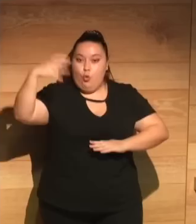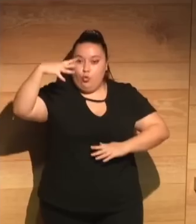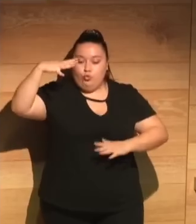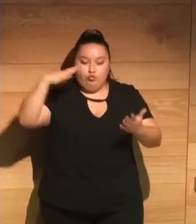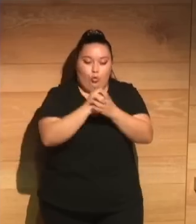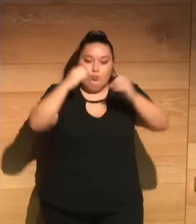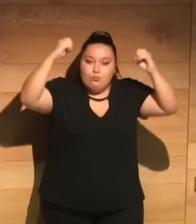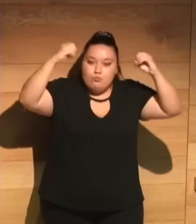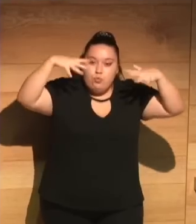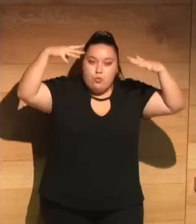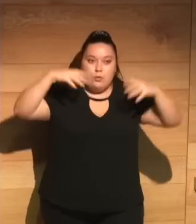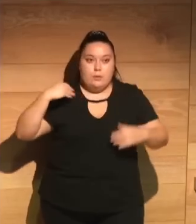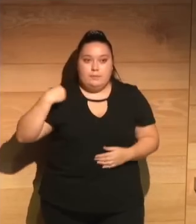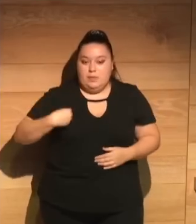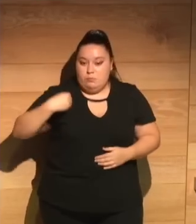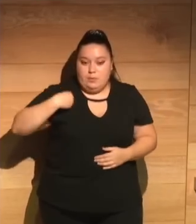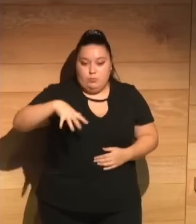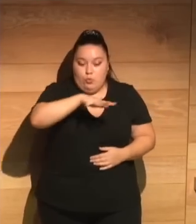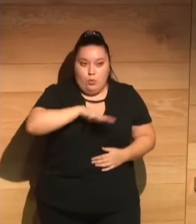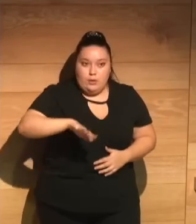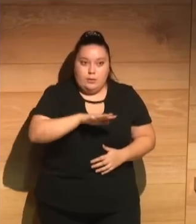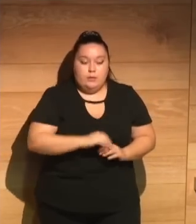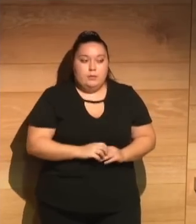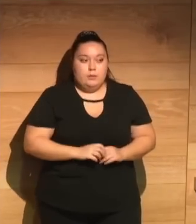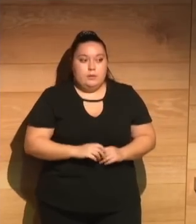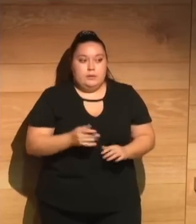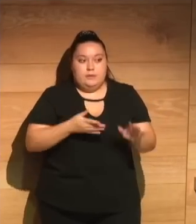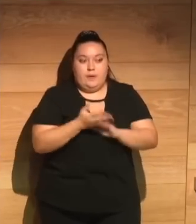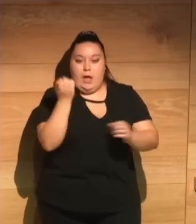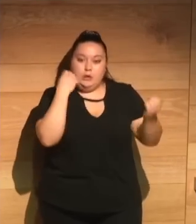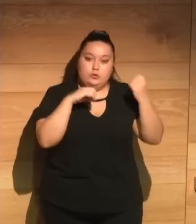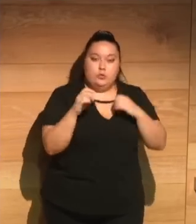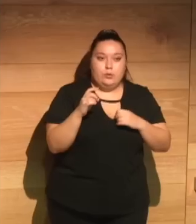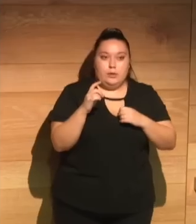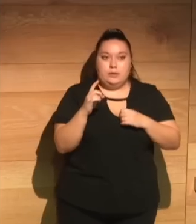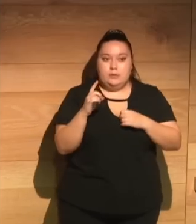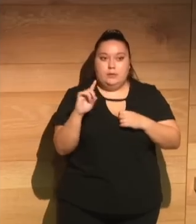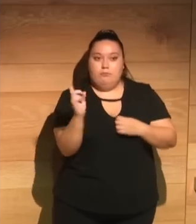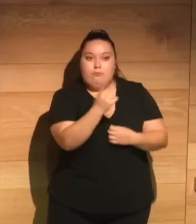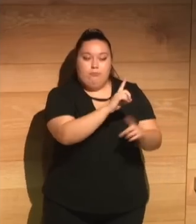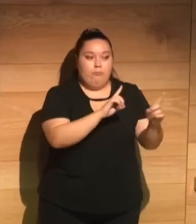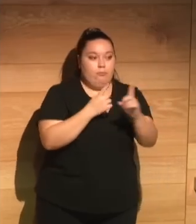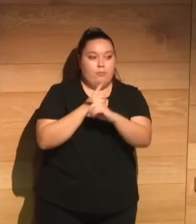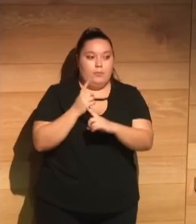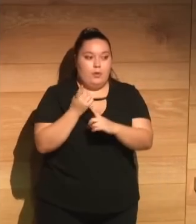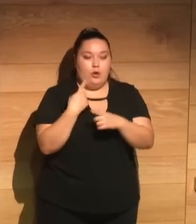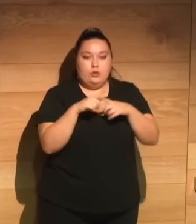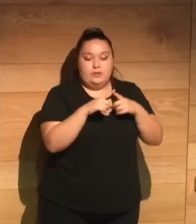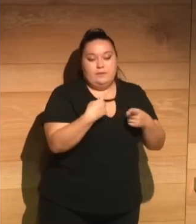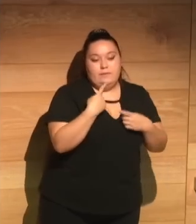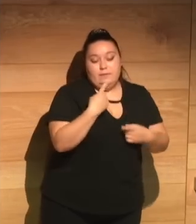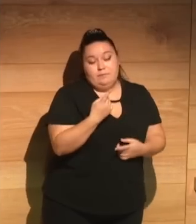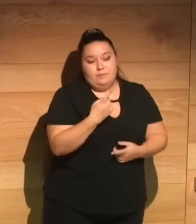muy iluminado y siempre es exactamente igual y lo único que haces es que haces que los actores digan cada vez una cosa completamente distinta.